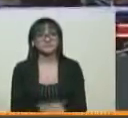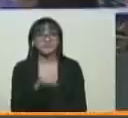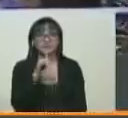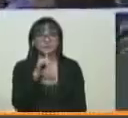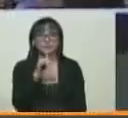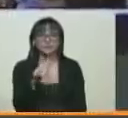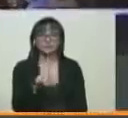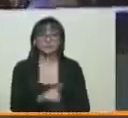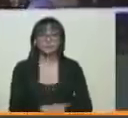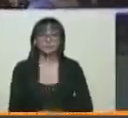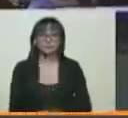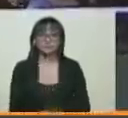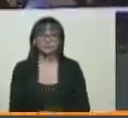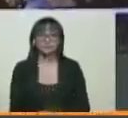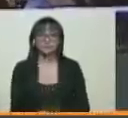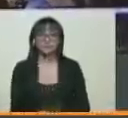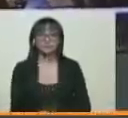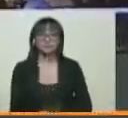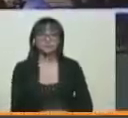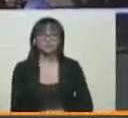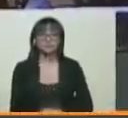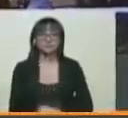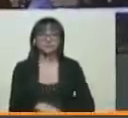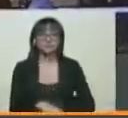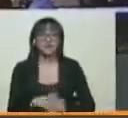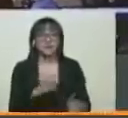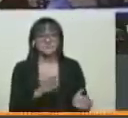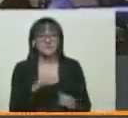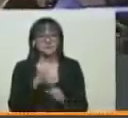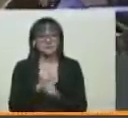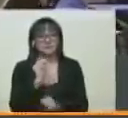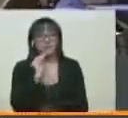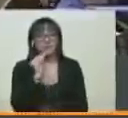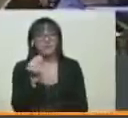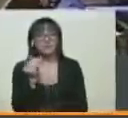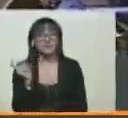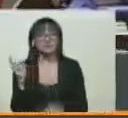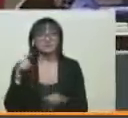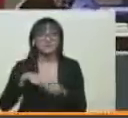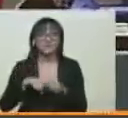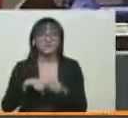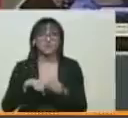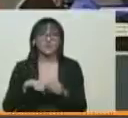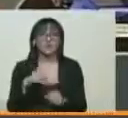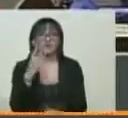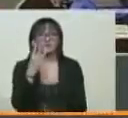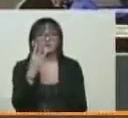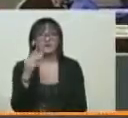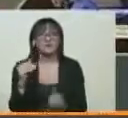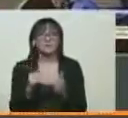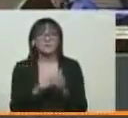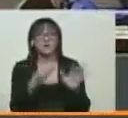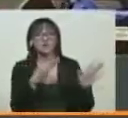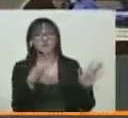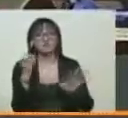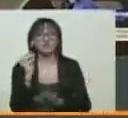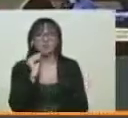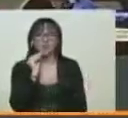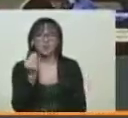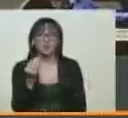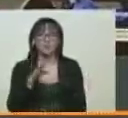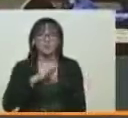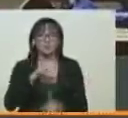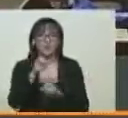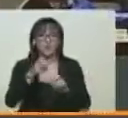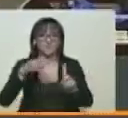anuncio que el Plan Chamba Juvenil apenas hemos incorporado a 3.800 jóvenes de